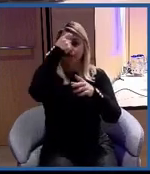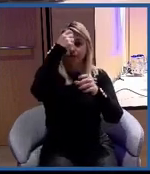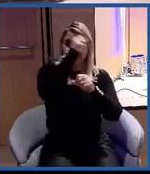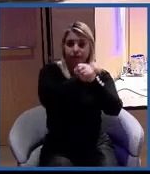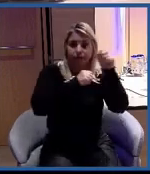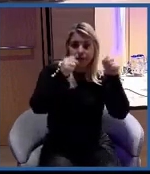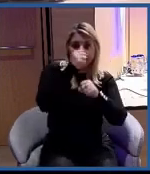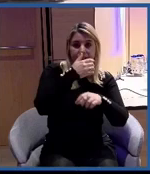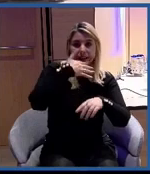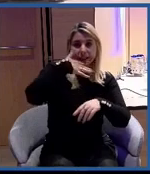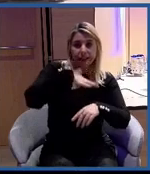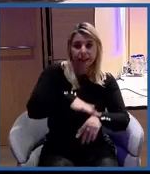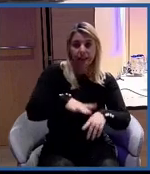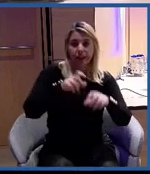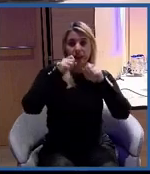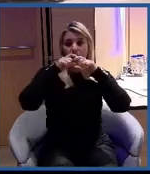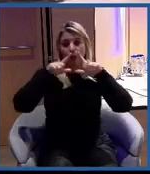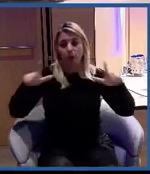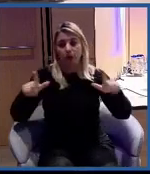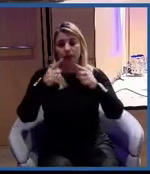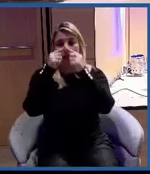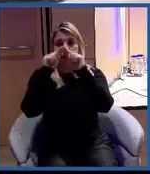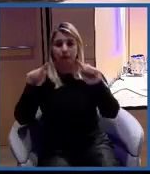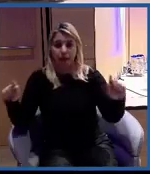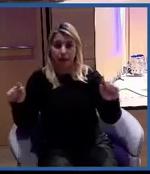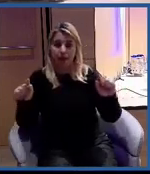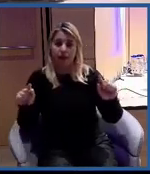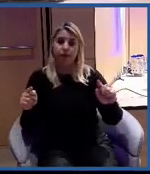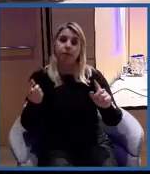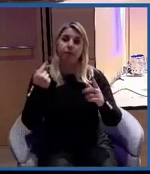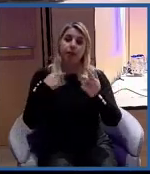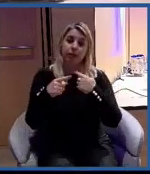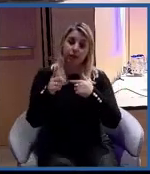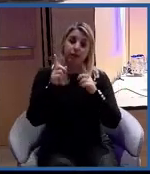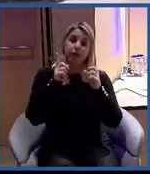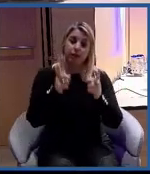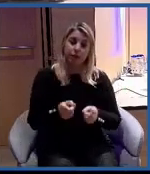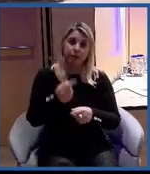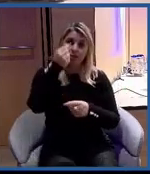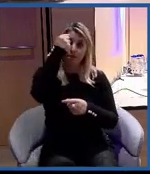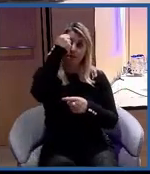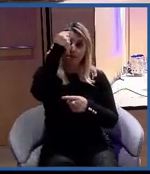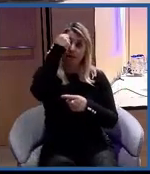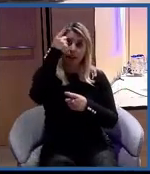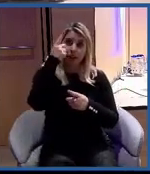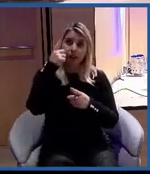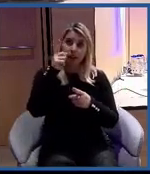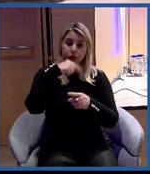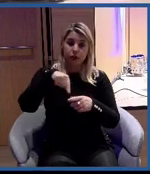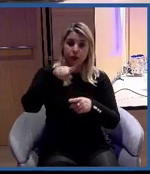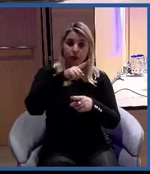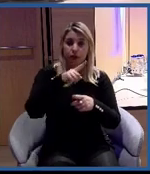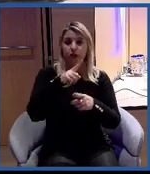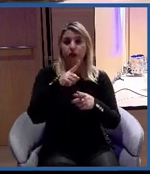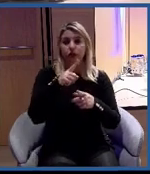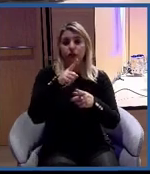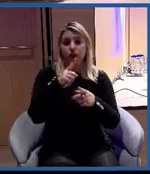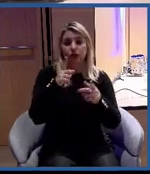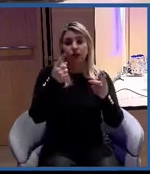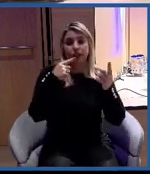mismo lenguaje con el que otros podrían amplificar Pero bueno Nos invita también a pensar cómo extender estas brechas